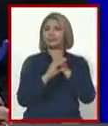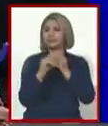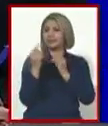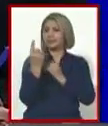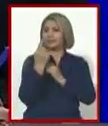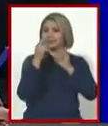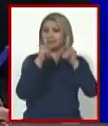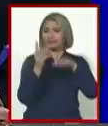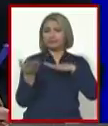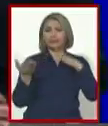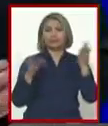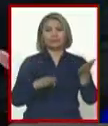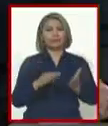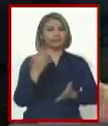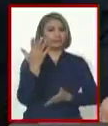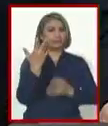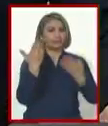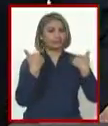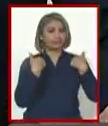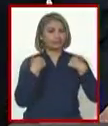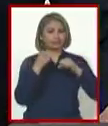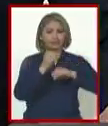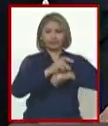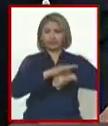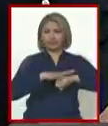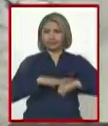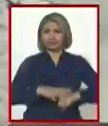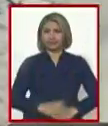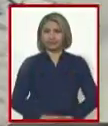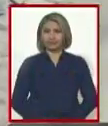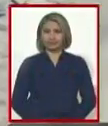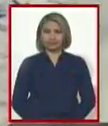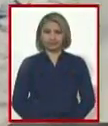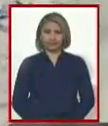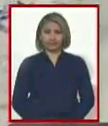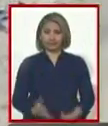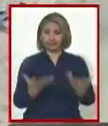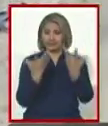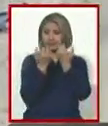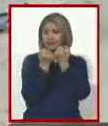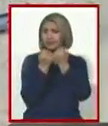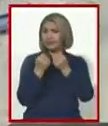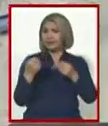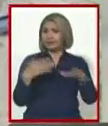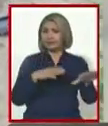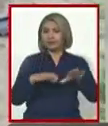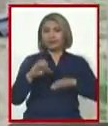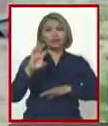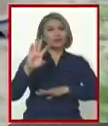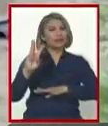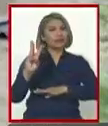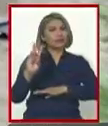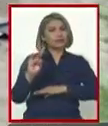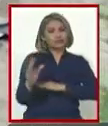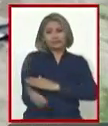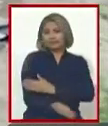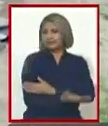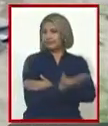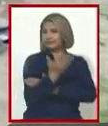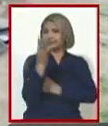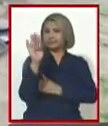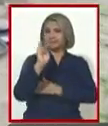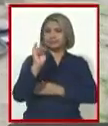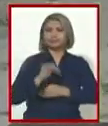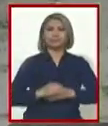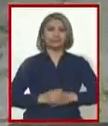accidente, una persona perdió la vida y 5 resultaron heridas. El accidente de tránsito ocurrió entre las 5 y 6 de la madrugada de